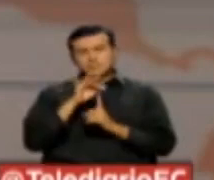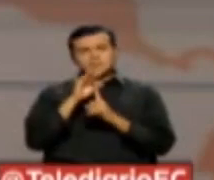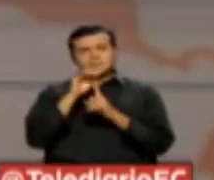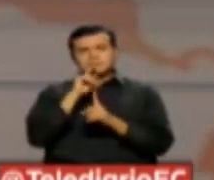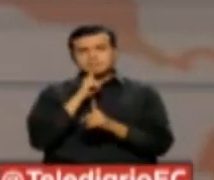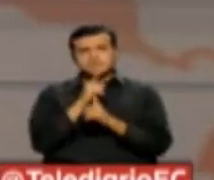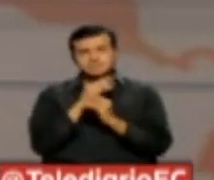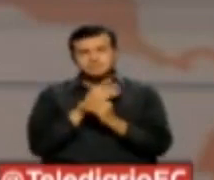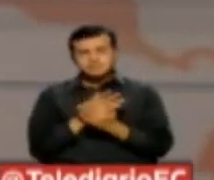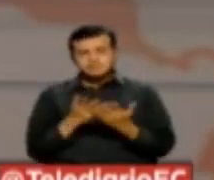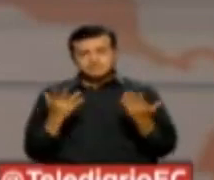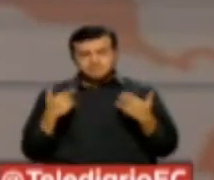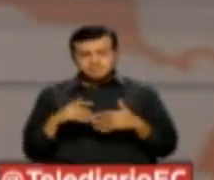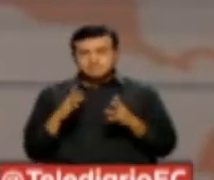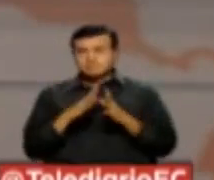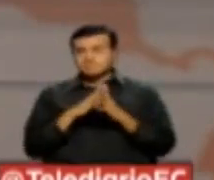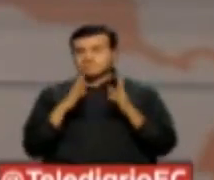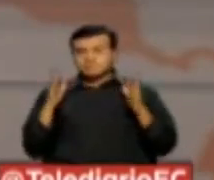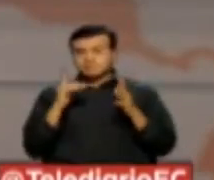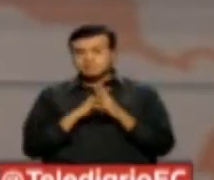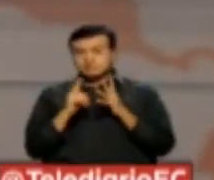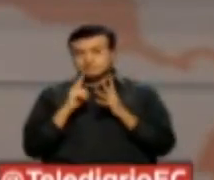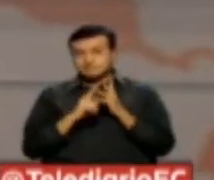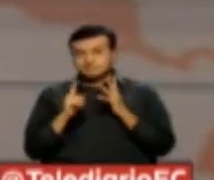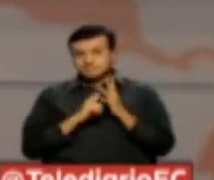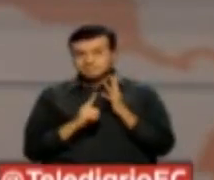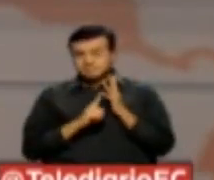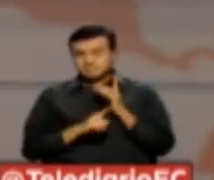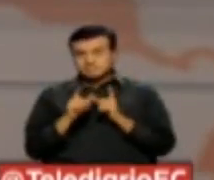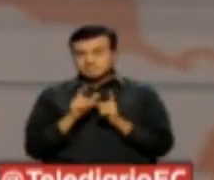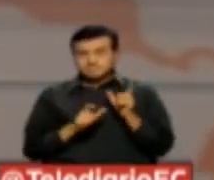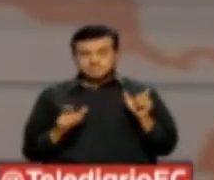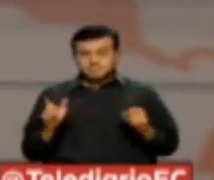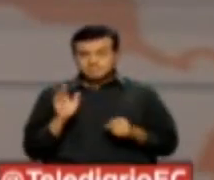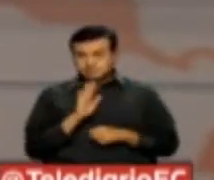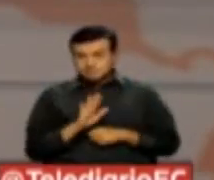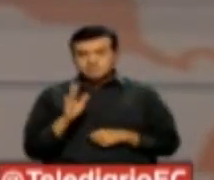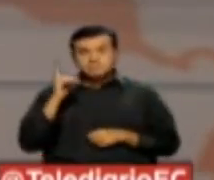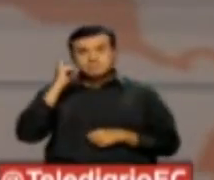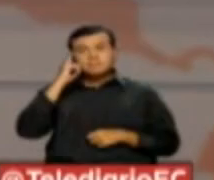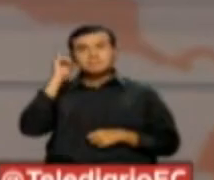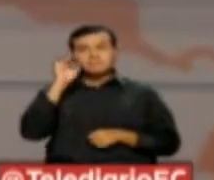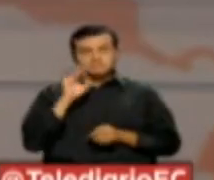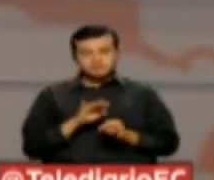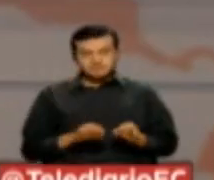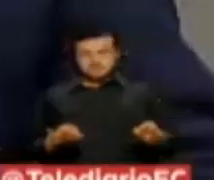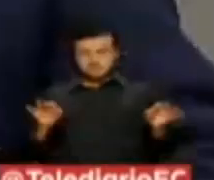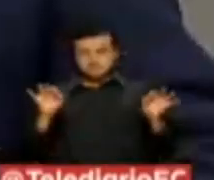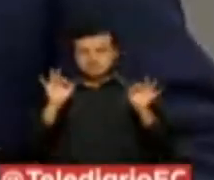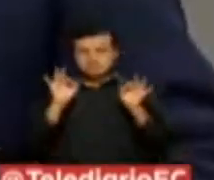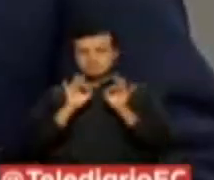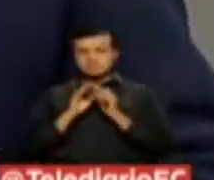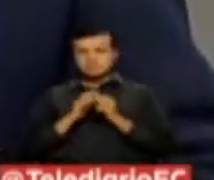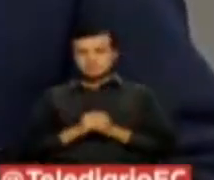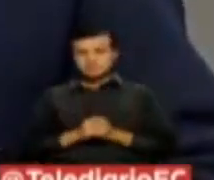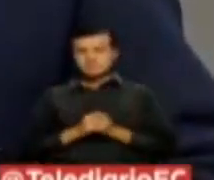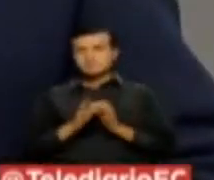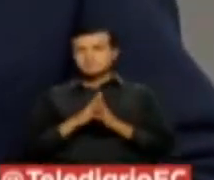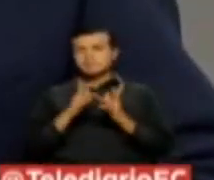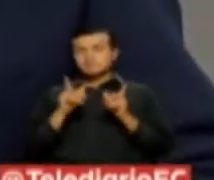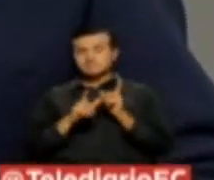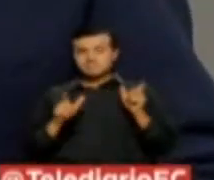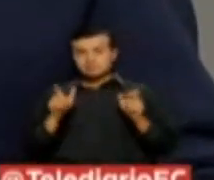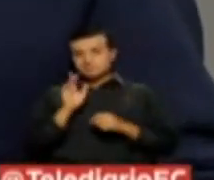representarnos tenemos grandes escritores grandes artistas y qué es importante trabajar hablando de grandes narradores